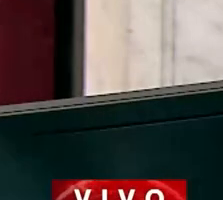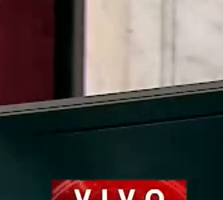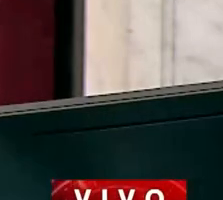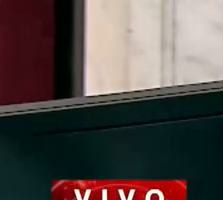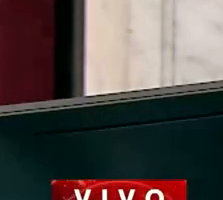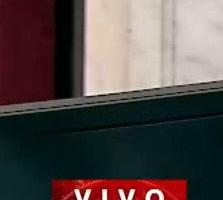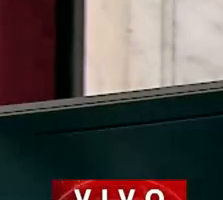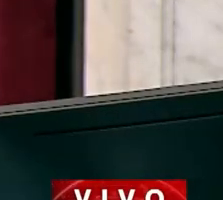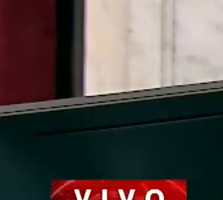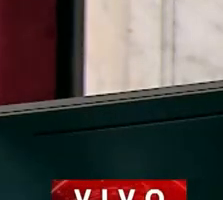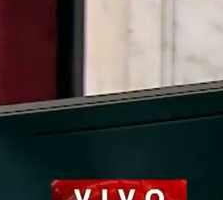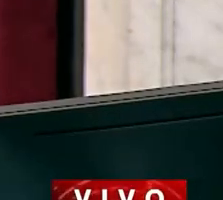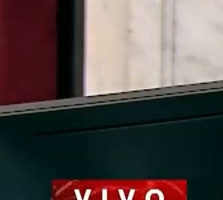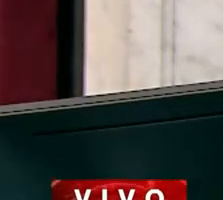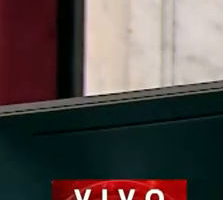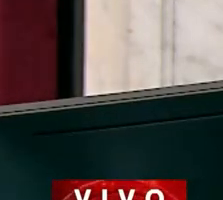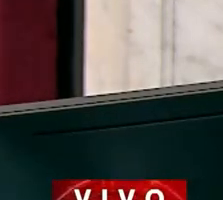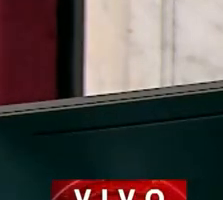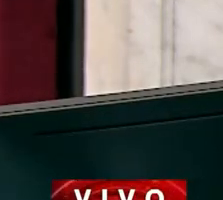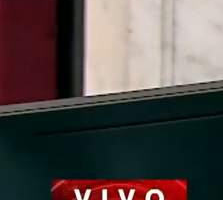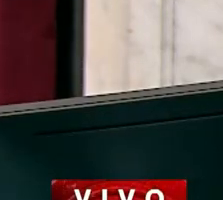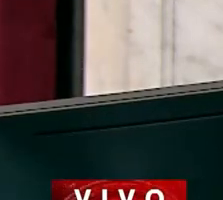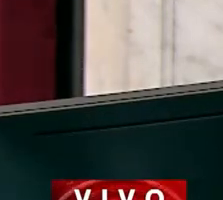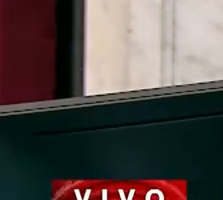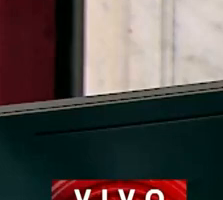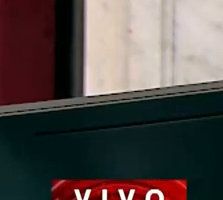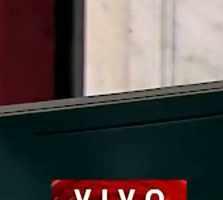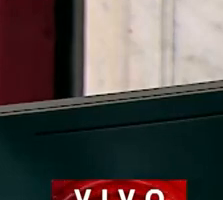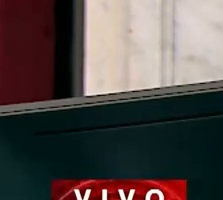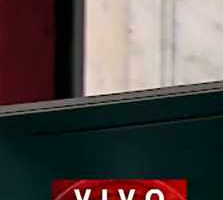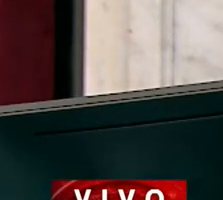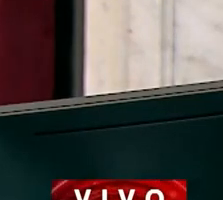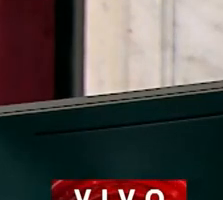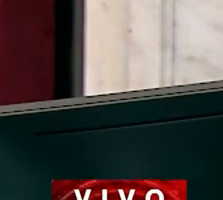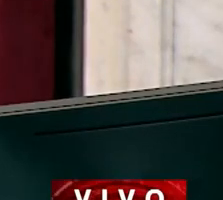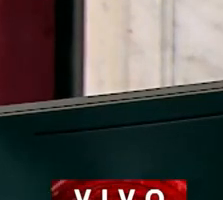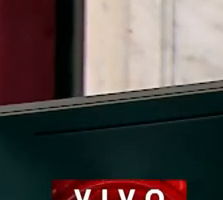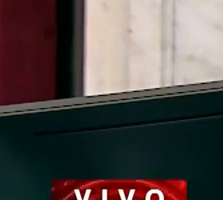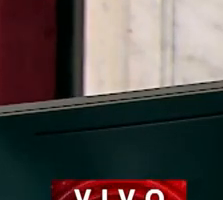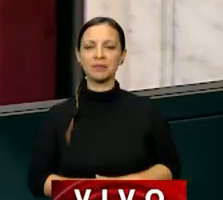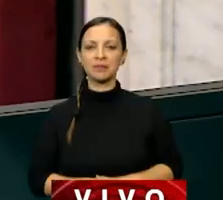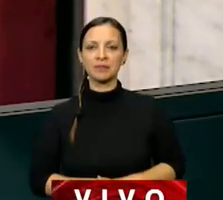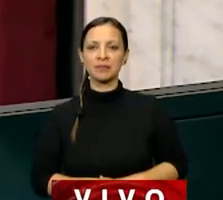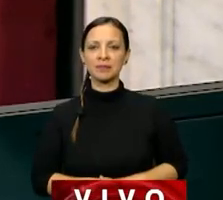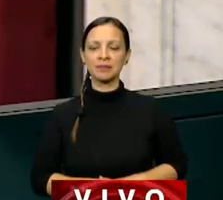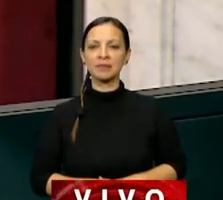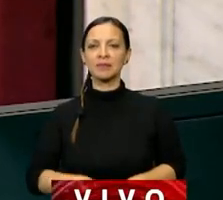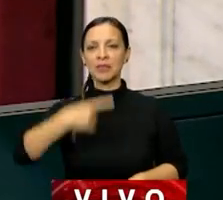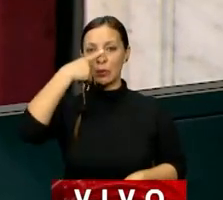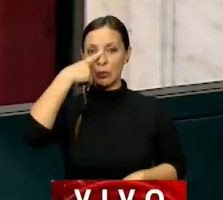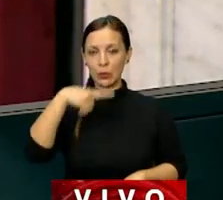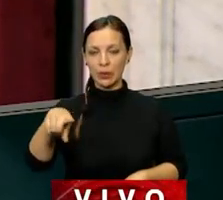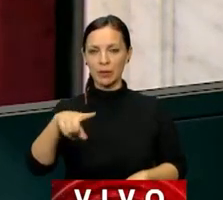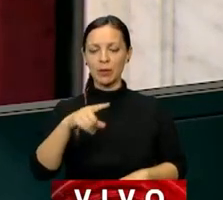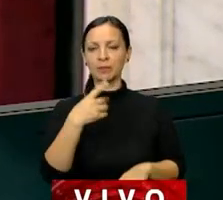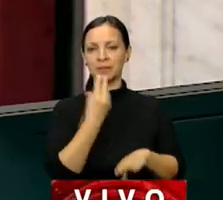Para terminar con la lista de oradores, tiene la palabra, en representación del bloque